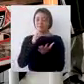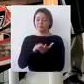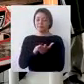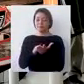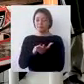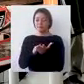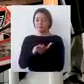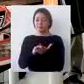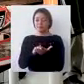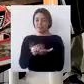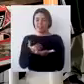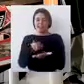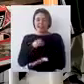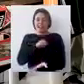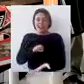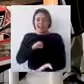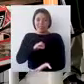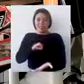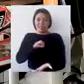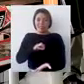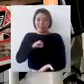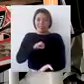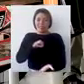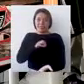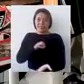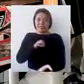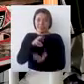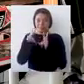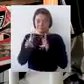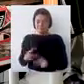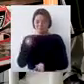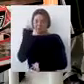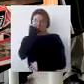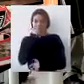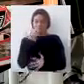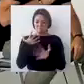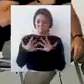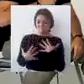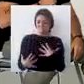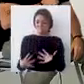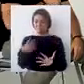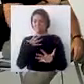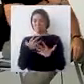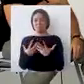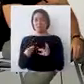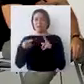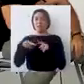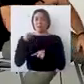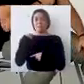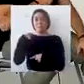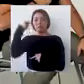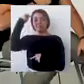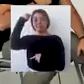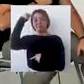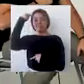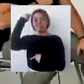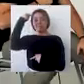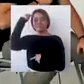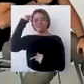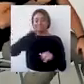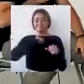indicar cuáles son las características, tanto físicas, si quieres, para que la observes, tanto las físicas como las psicológicas del